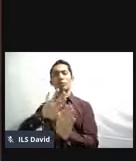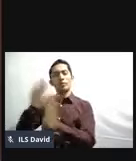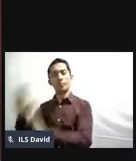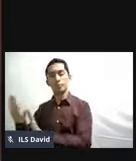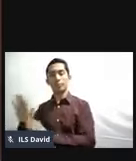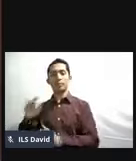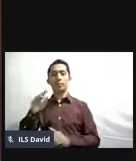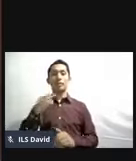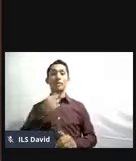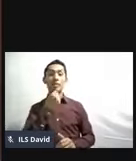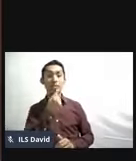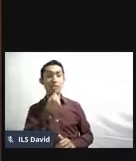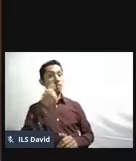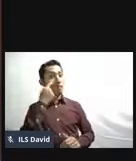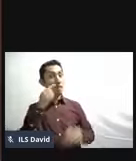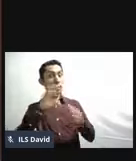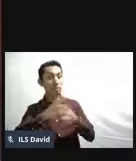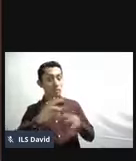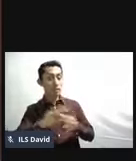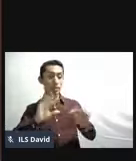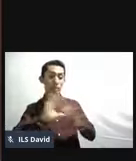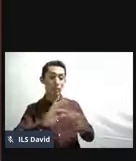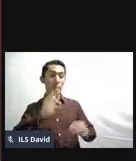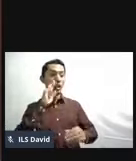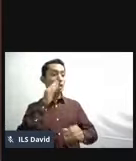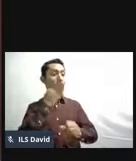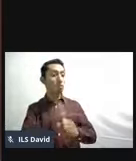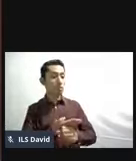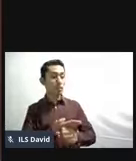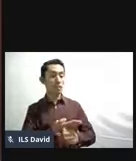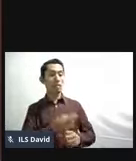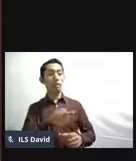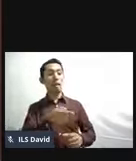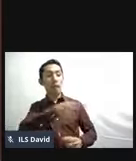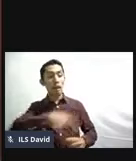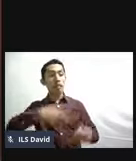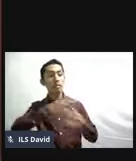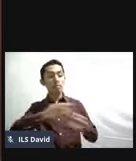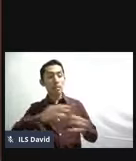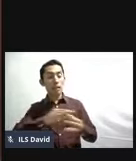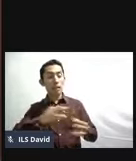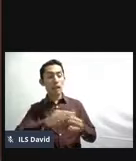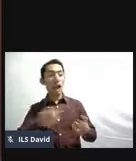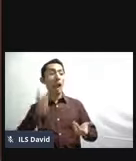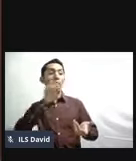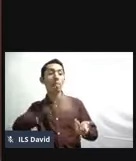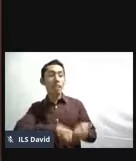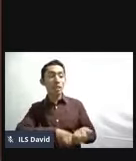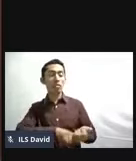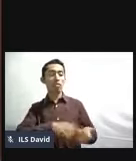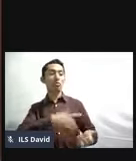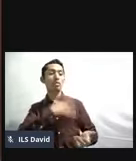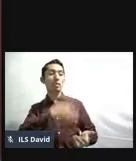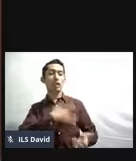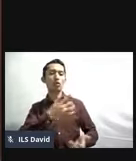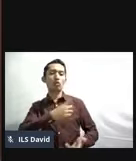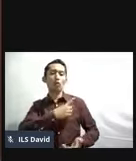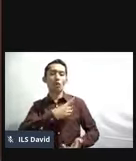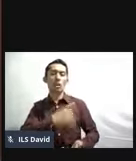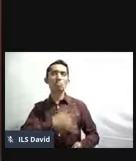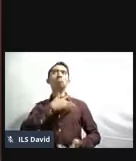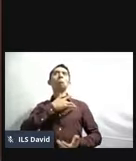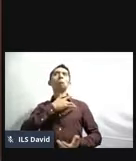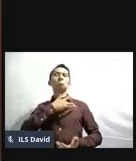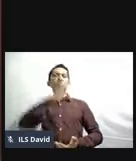niños que la responsabilidad es algo que nace de nosotros, no una imposición, ni siquiera es